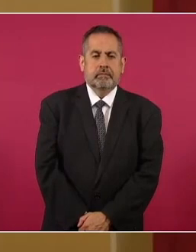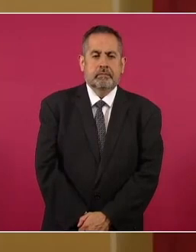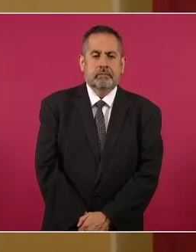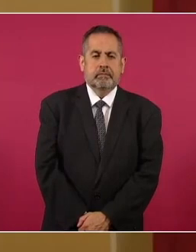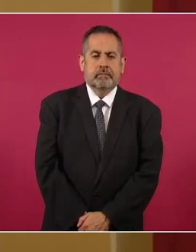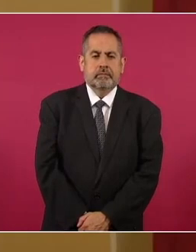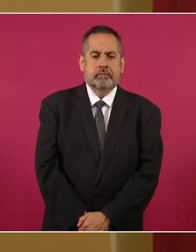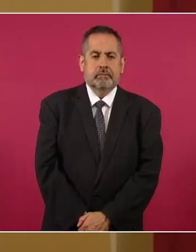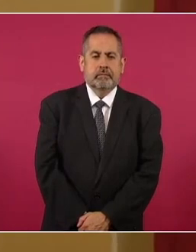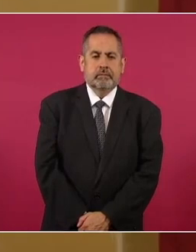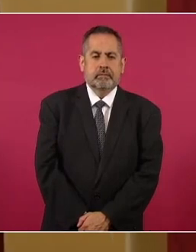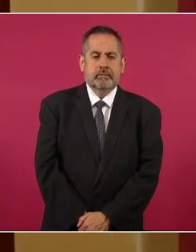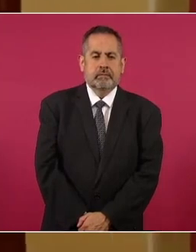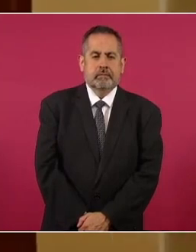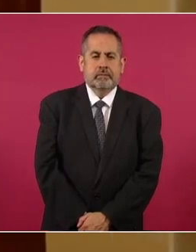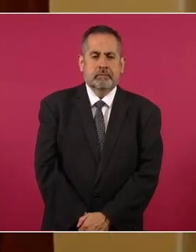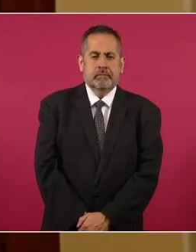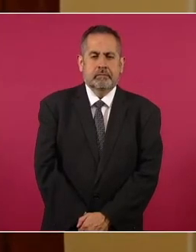¿Cómo no lo iban a ocultar?